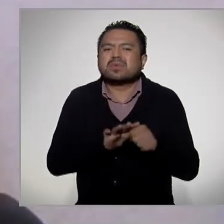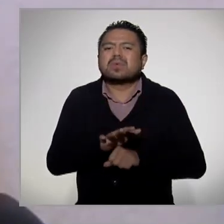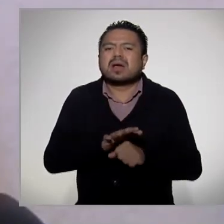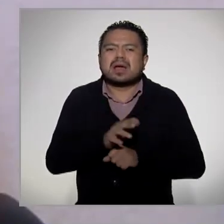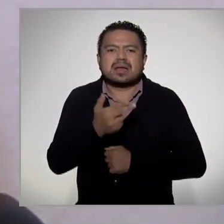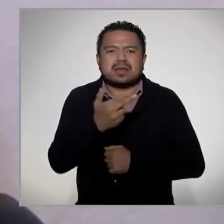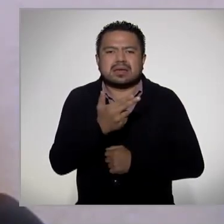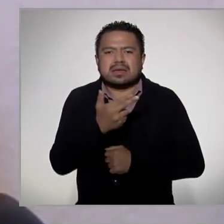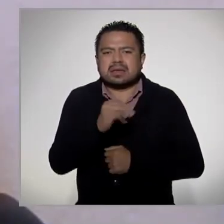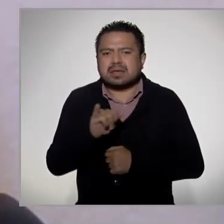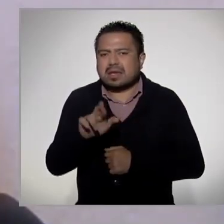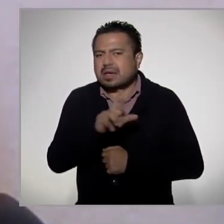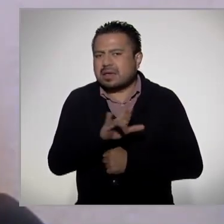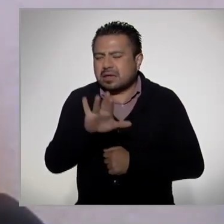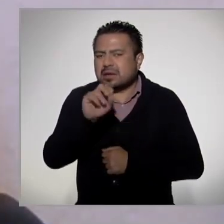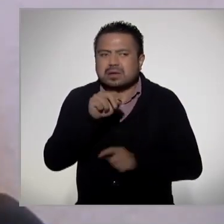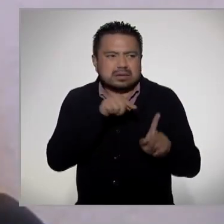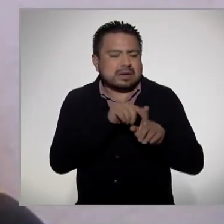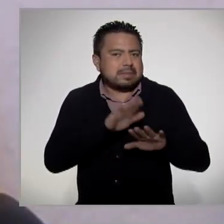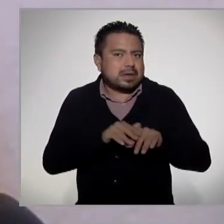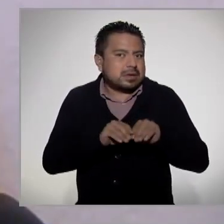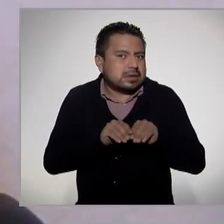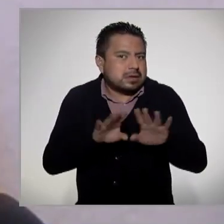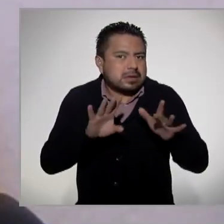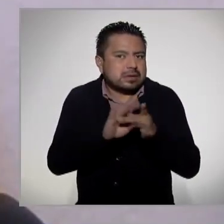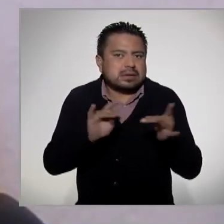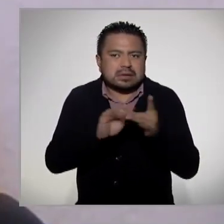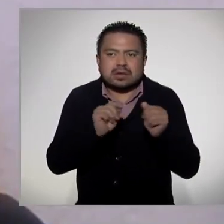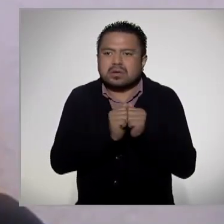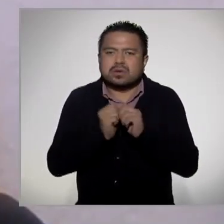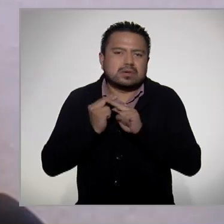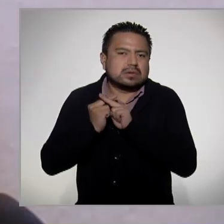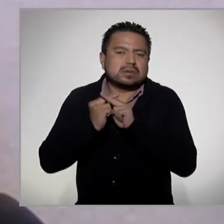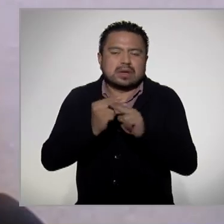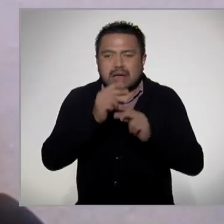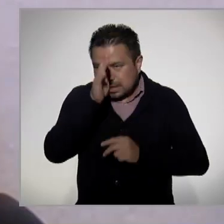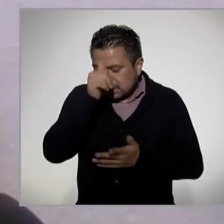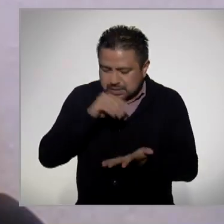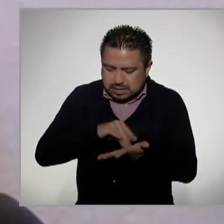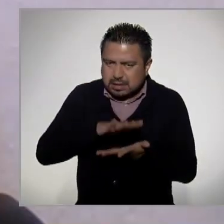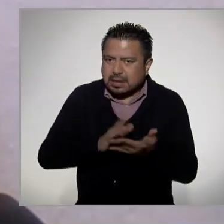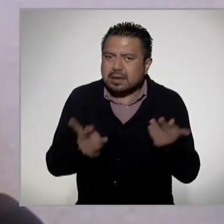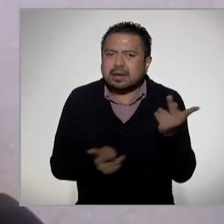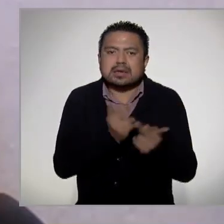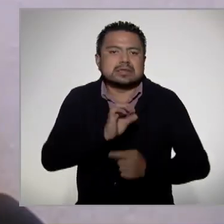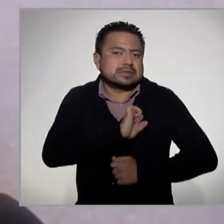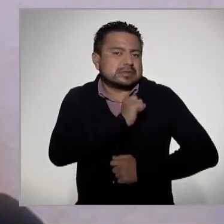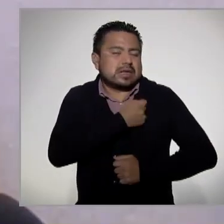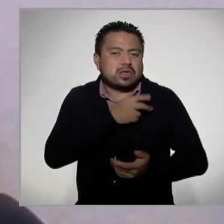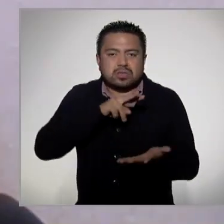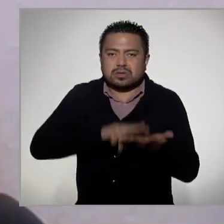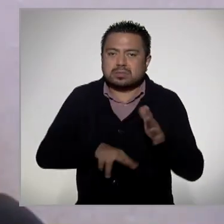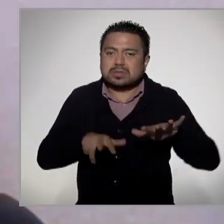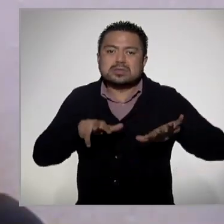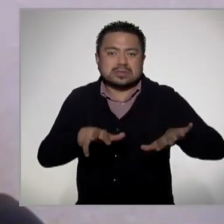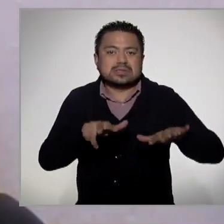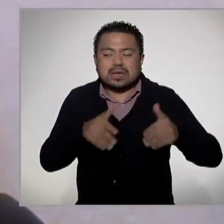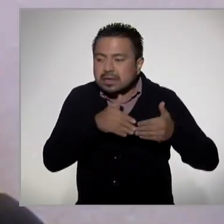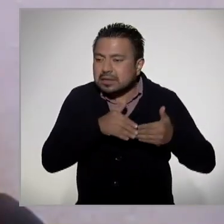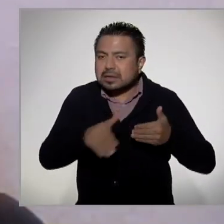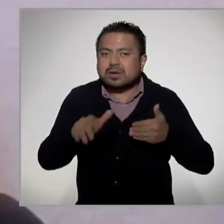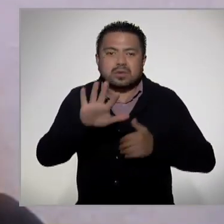de hierro y esto lo vemos claramente en la prevalencia de acuerdo con la encuesta de salud y nutrición 2018